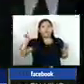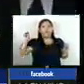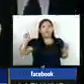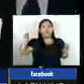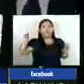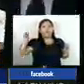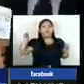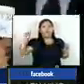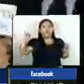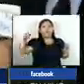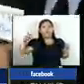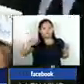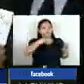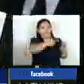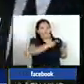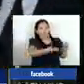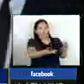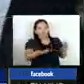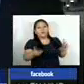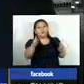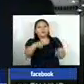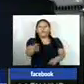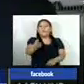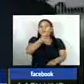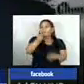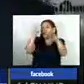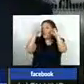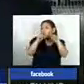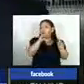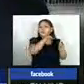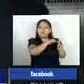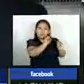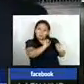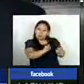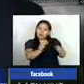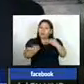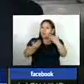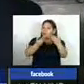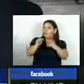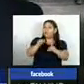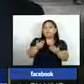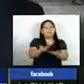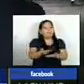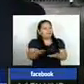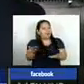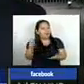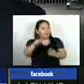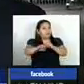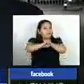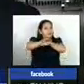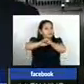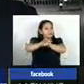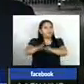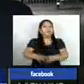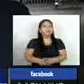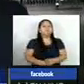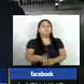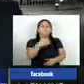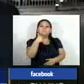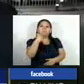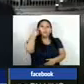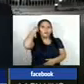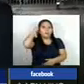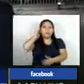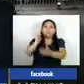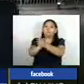Holcim. Bienvenido a Noticiero Hechos y nos explica un poco más acerca de estos productos y de este lanzamiento que han realizado. Con mucho gusto.